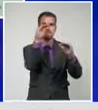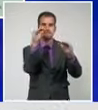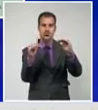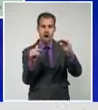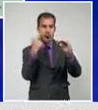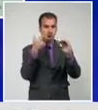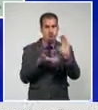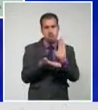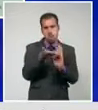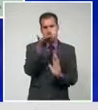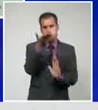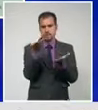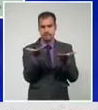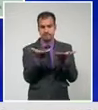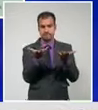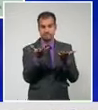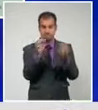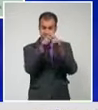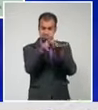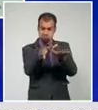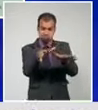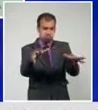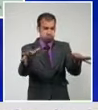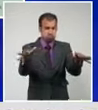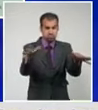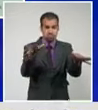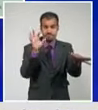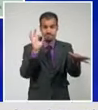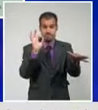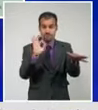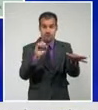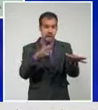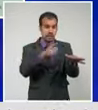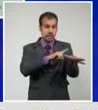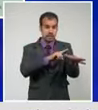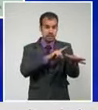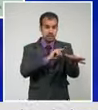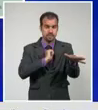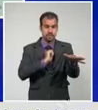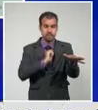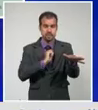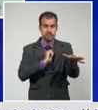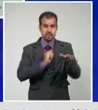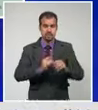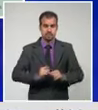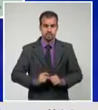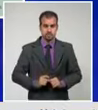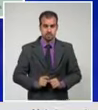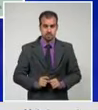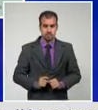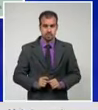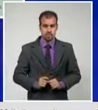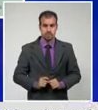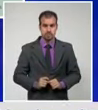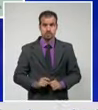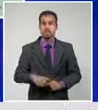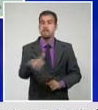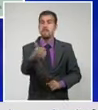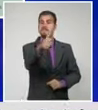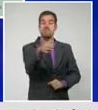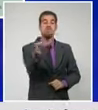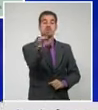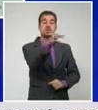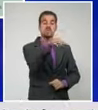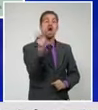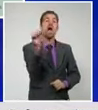una dispersión que abarca en el día de ayer de los casos confirmados 10 de sus 13